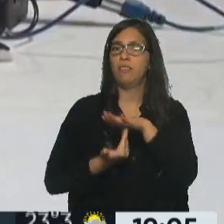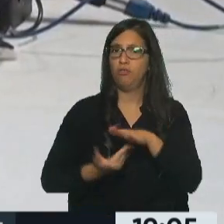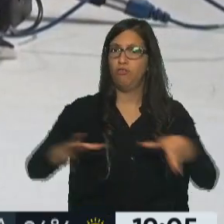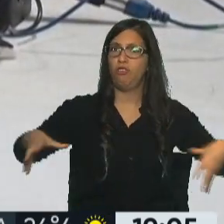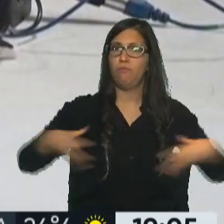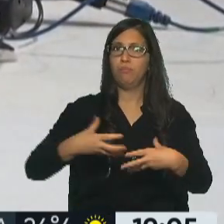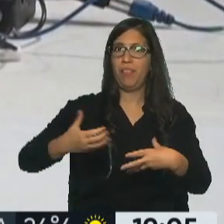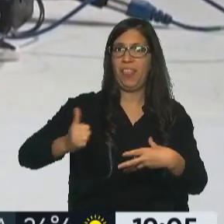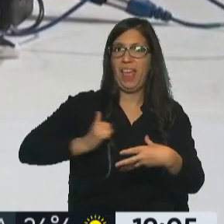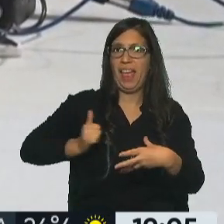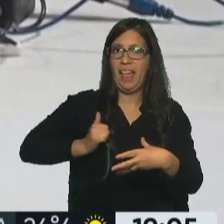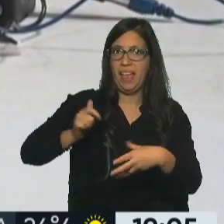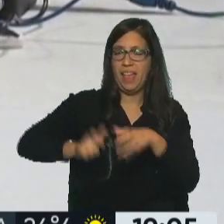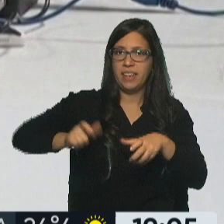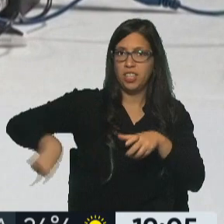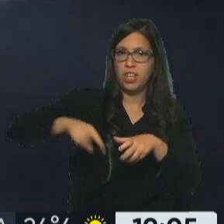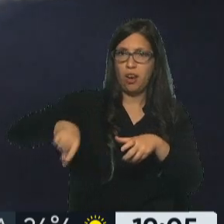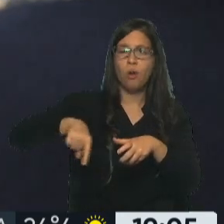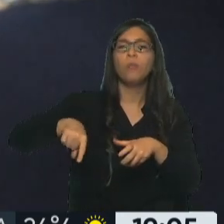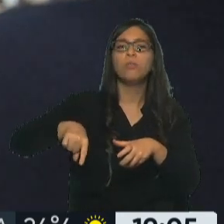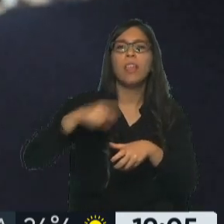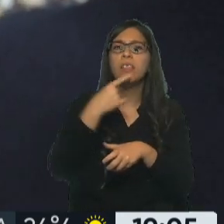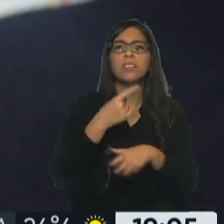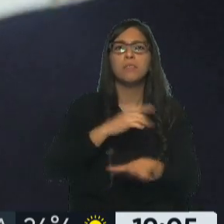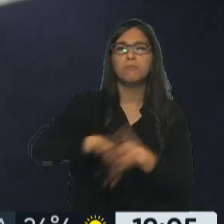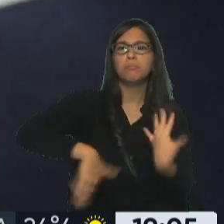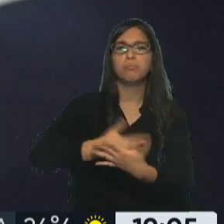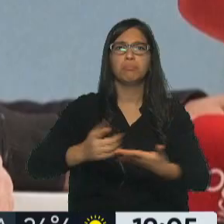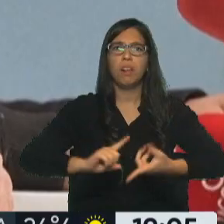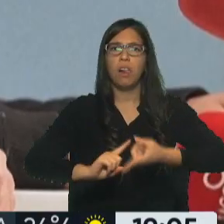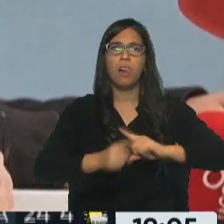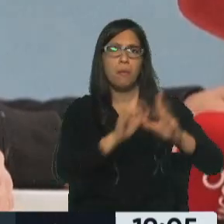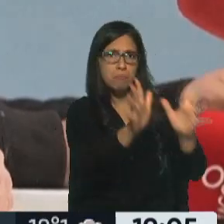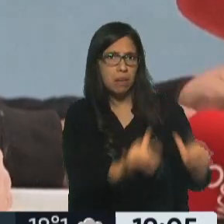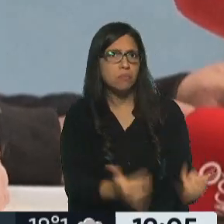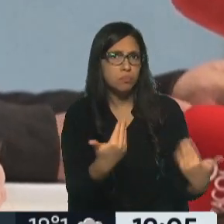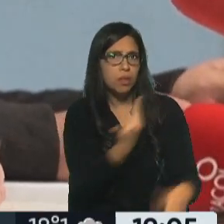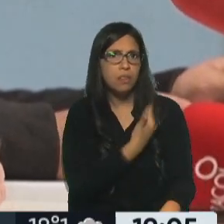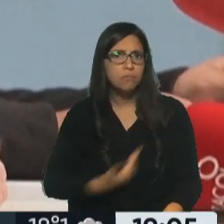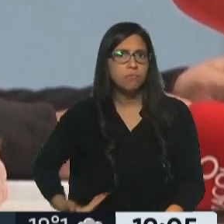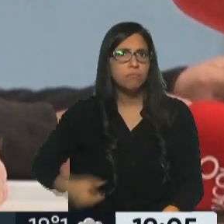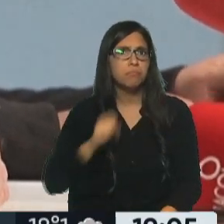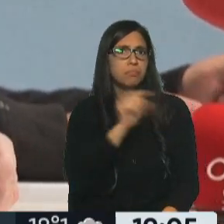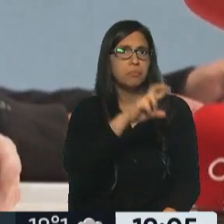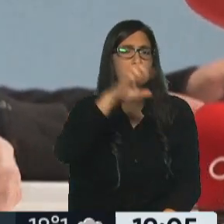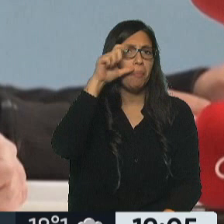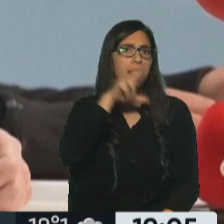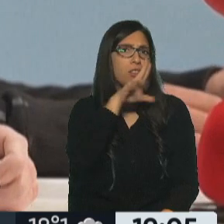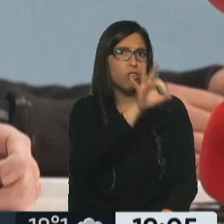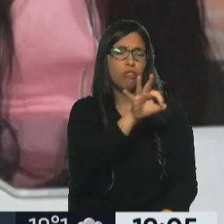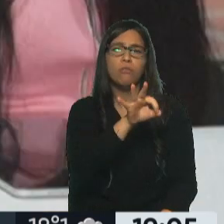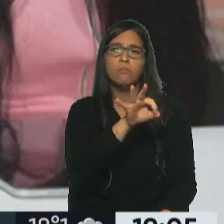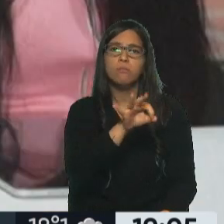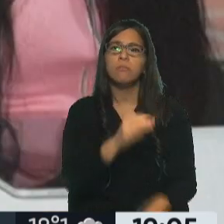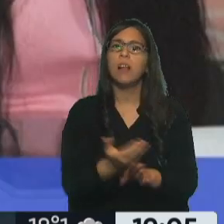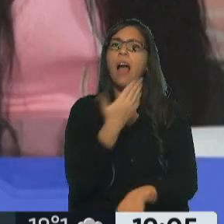de la guerrilla, aseguró que no está en crisis la negociación de la paz con el gobierno de Gustavo Petro, pese a que se